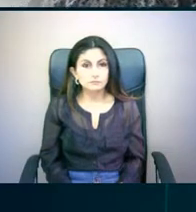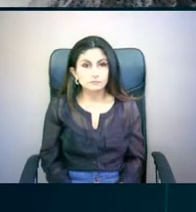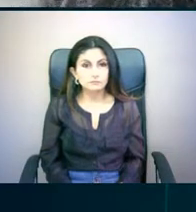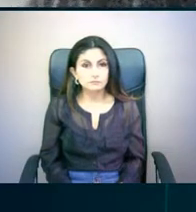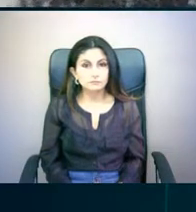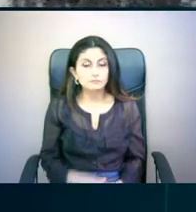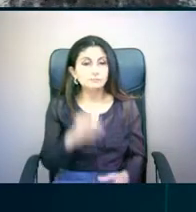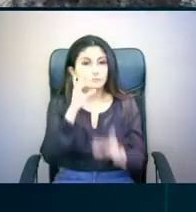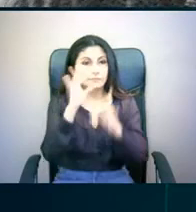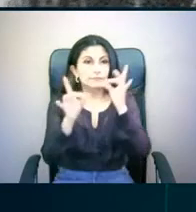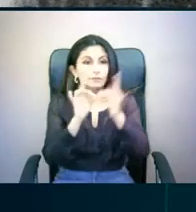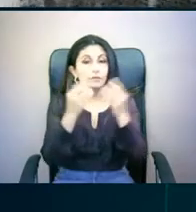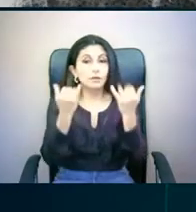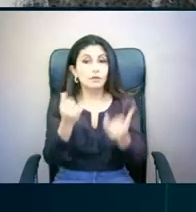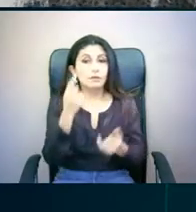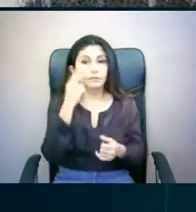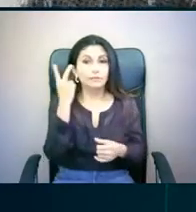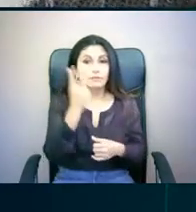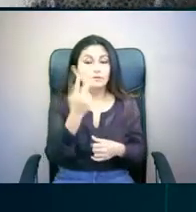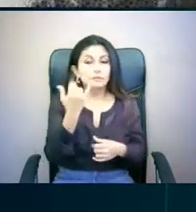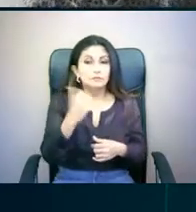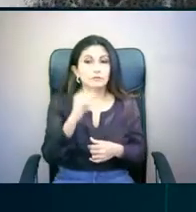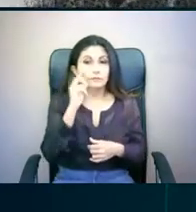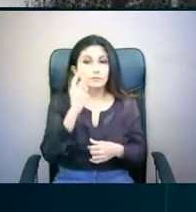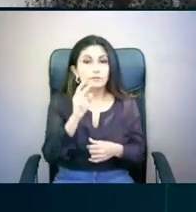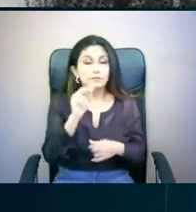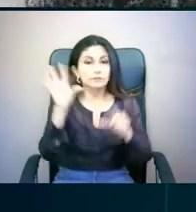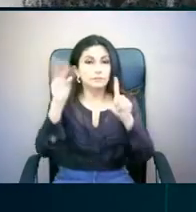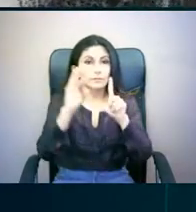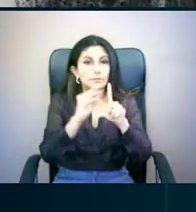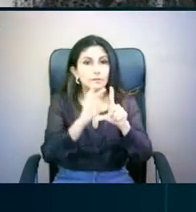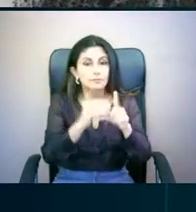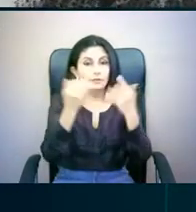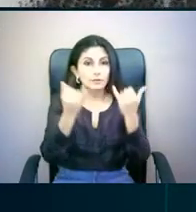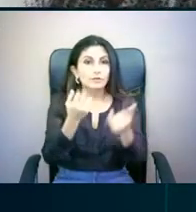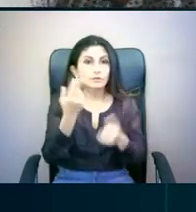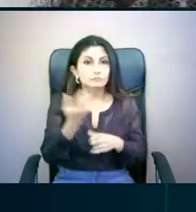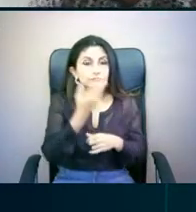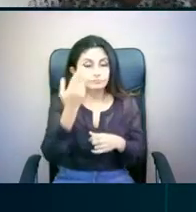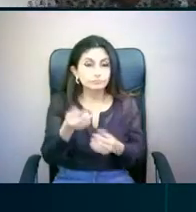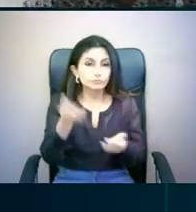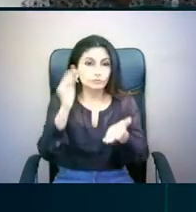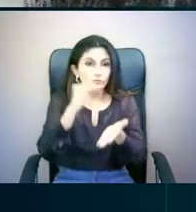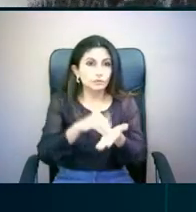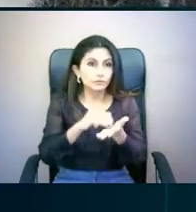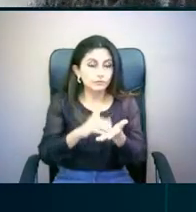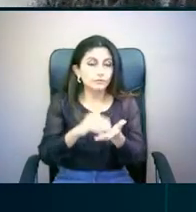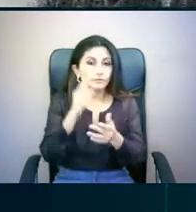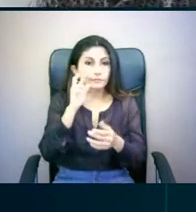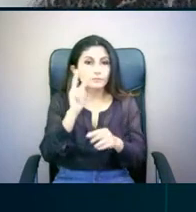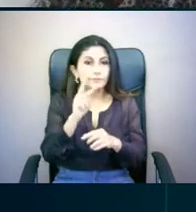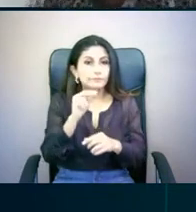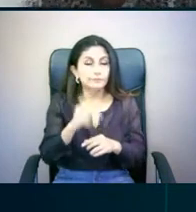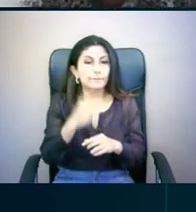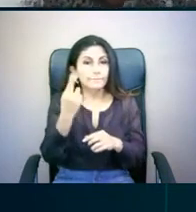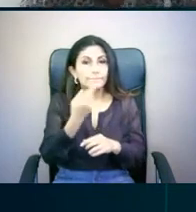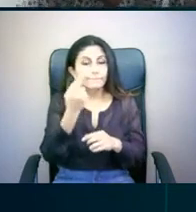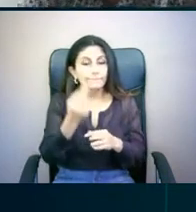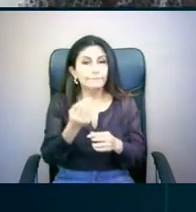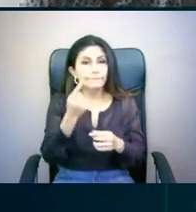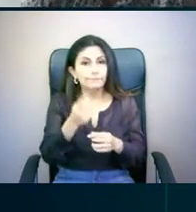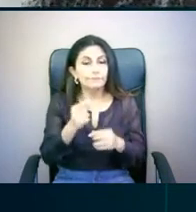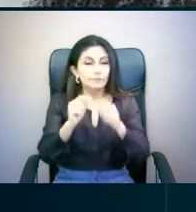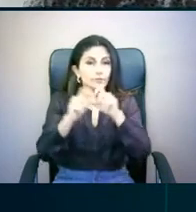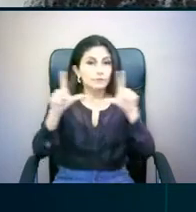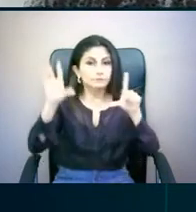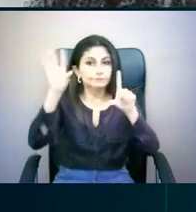Perfecto. Bueno, ahora sí me confirman que ya están viendo presentación. Creo que vale la pena de pronto devolverme aquí un poquitico, 2 segunditos, en las